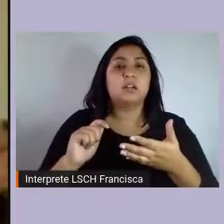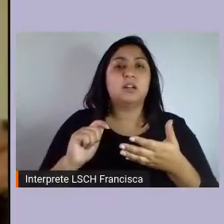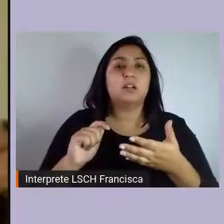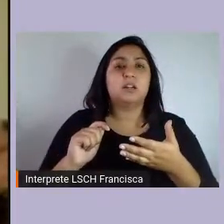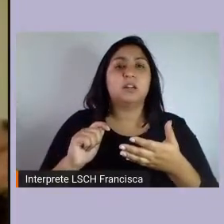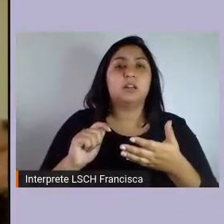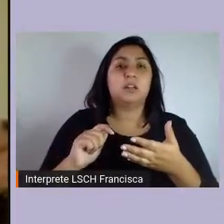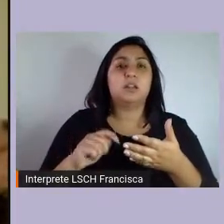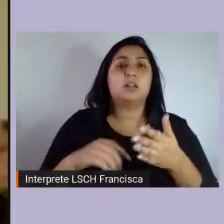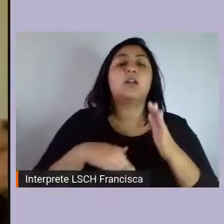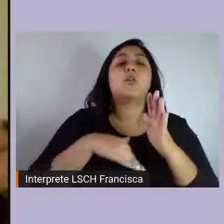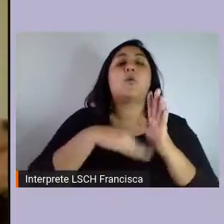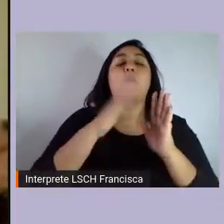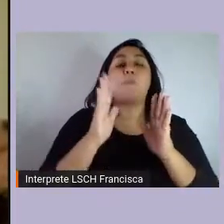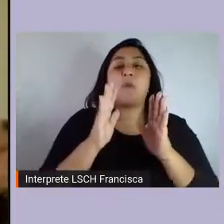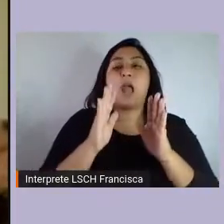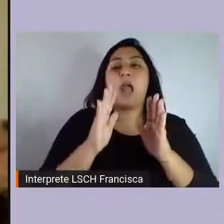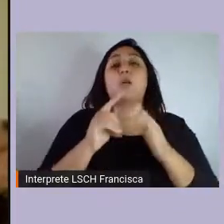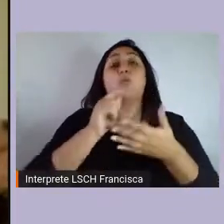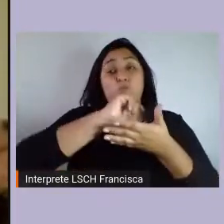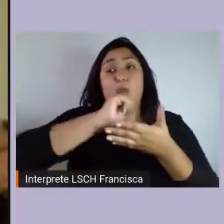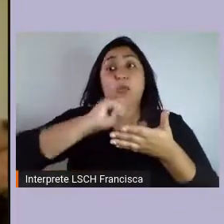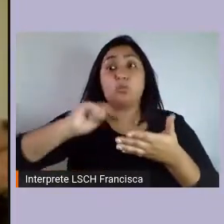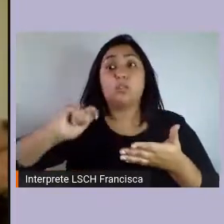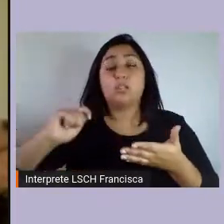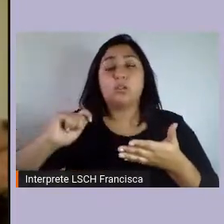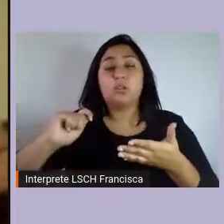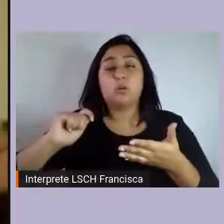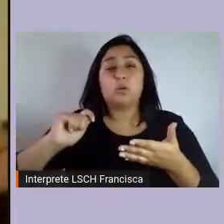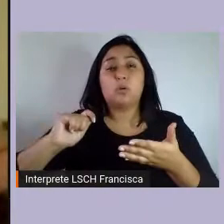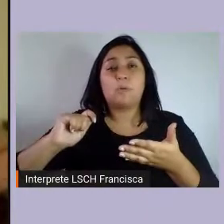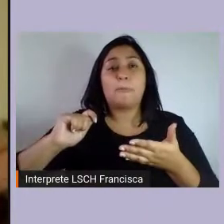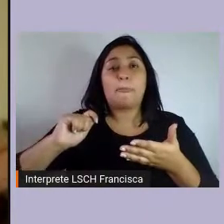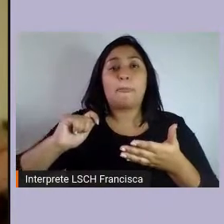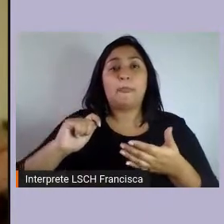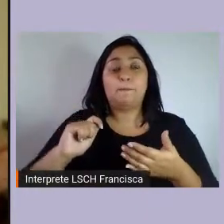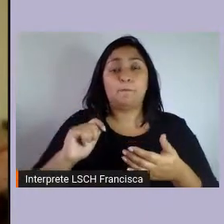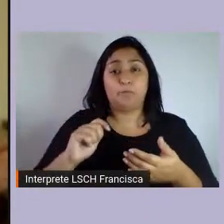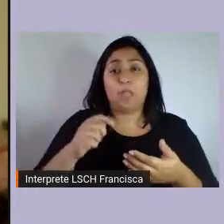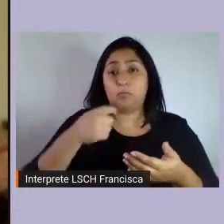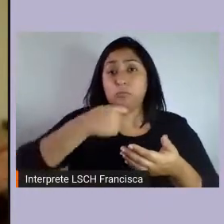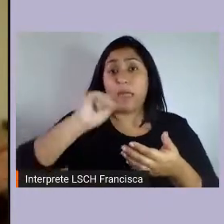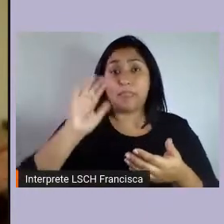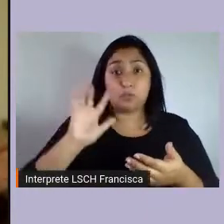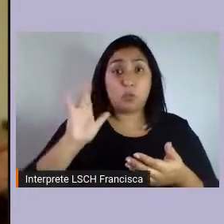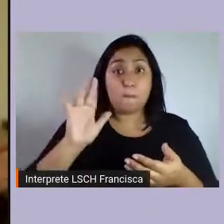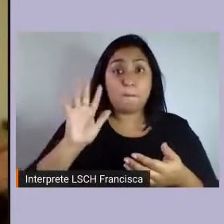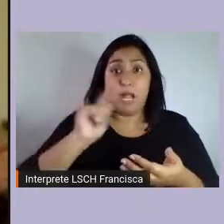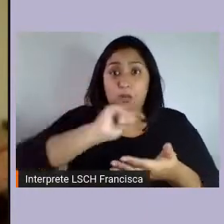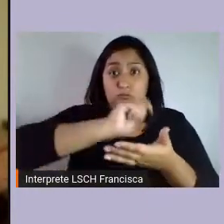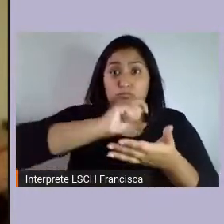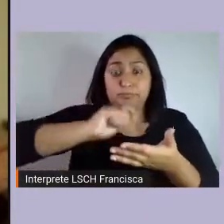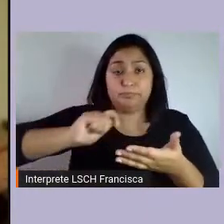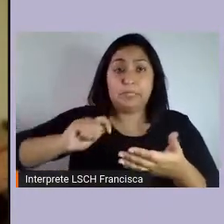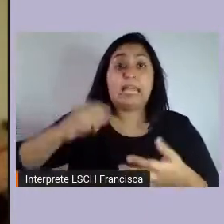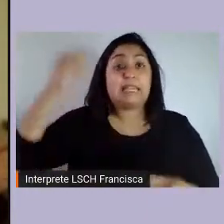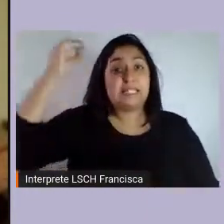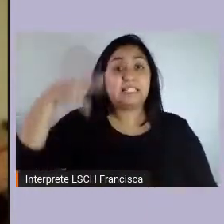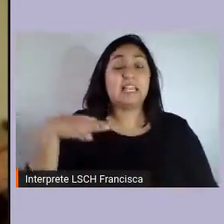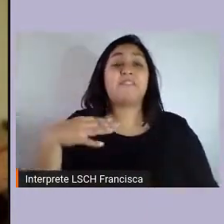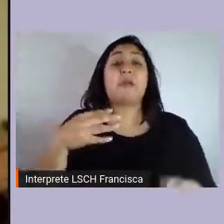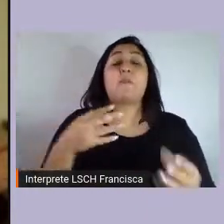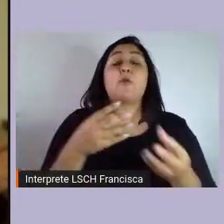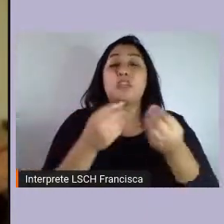un manuscrito, algo escrito con de su puño y letra, y hoy día sabemos incluso que en varias